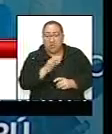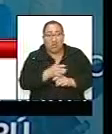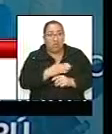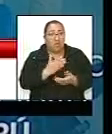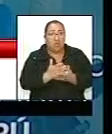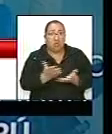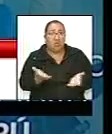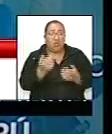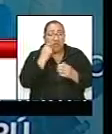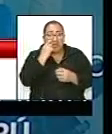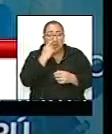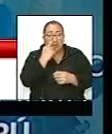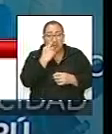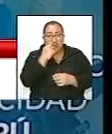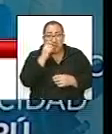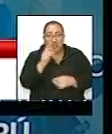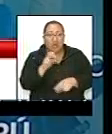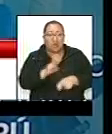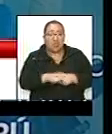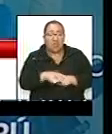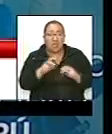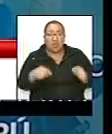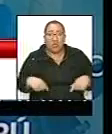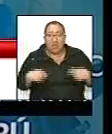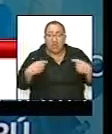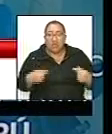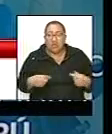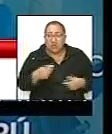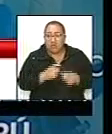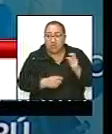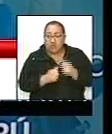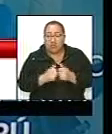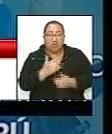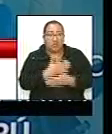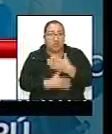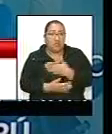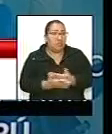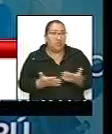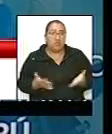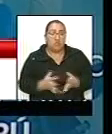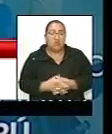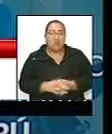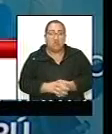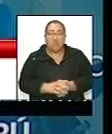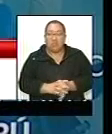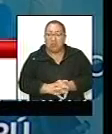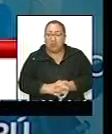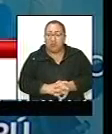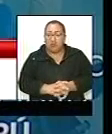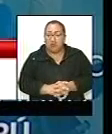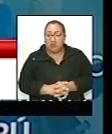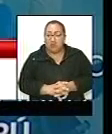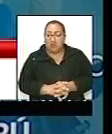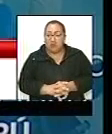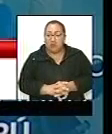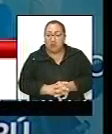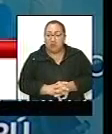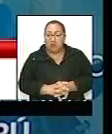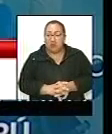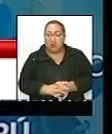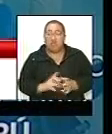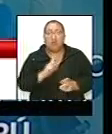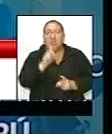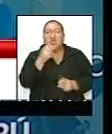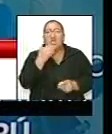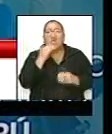colas una persona en silla de ruedas, personas con discapacidad. Y me pregunté, ¿y quién los está atendiendo?